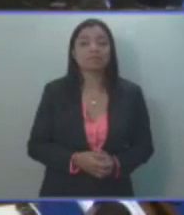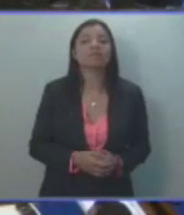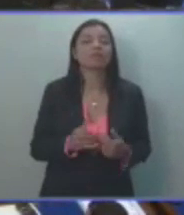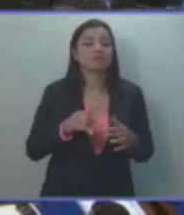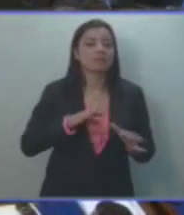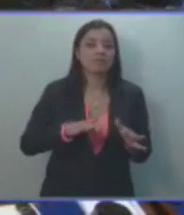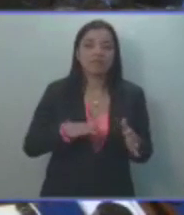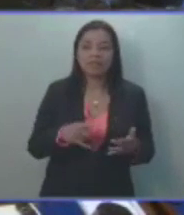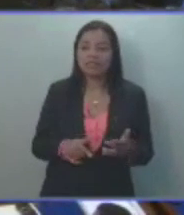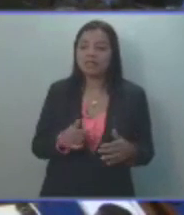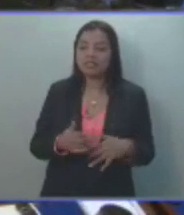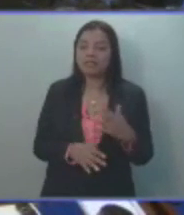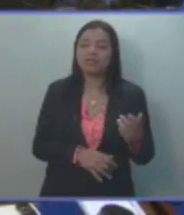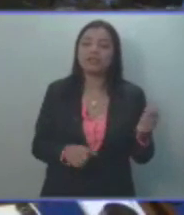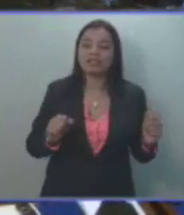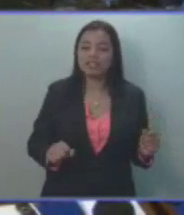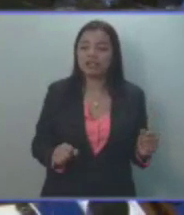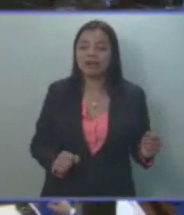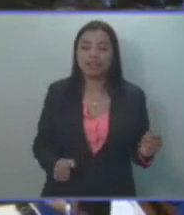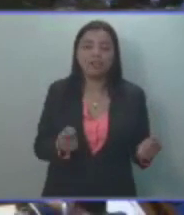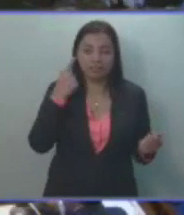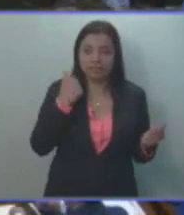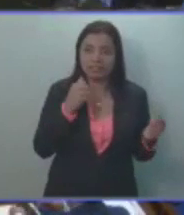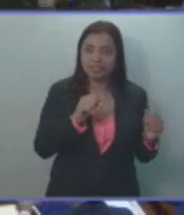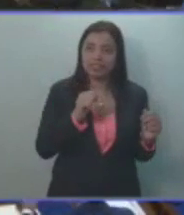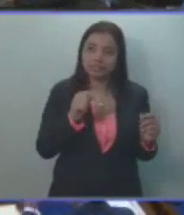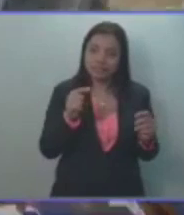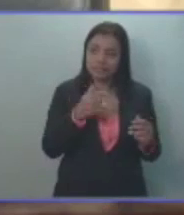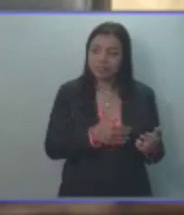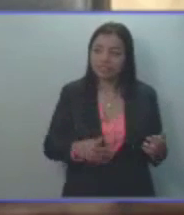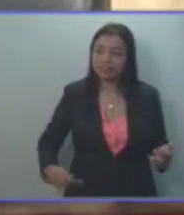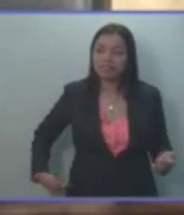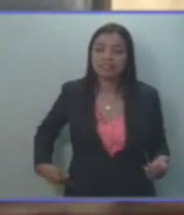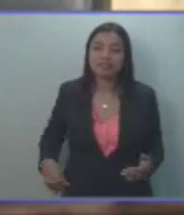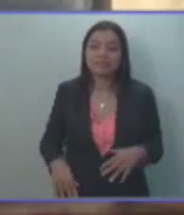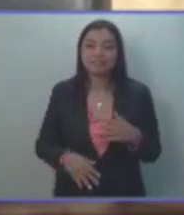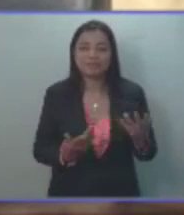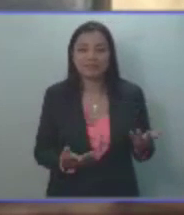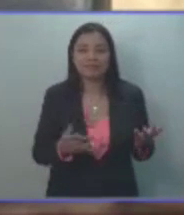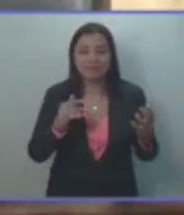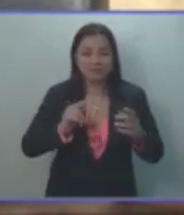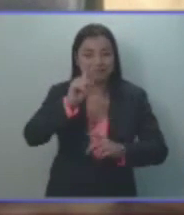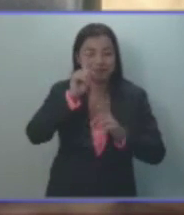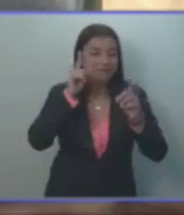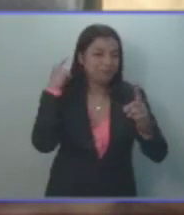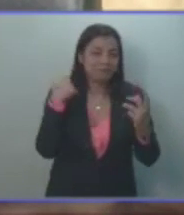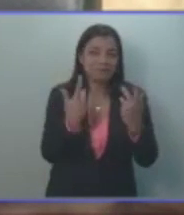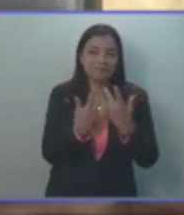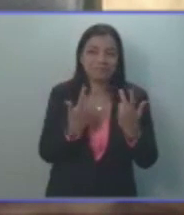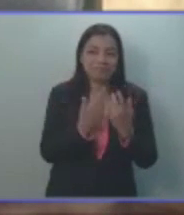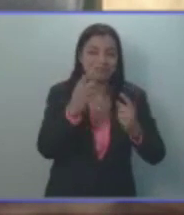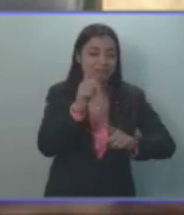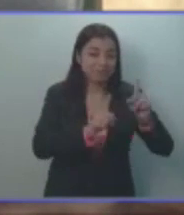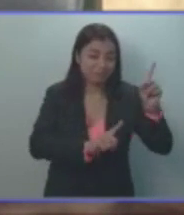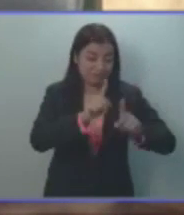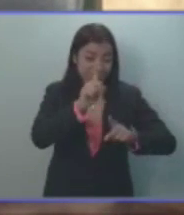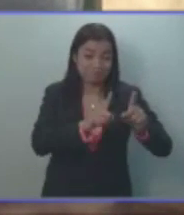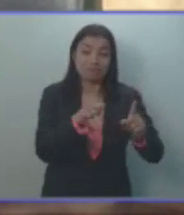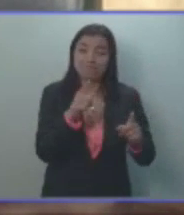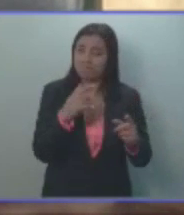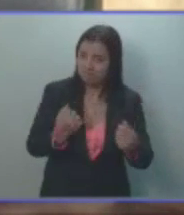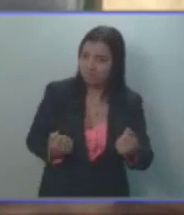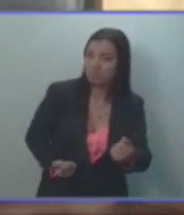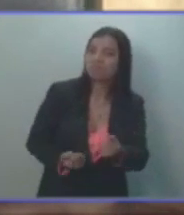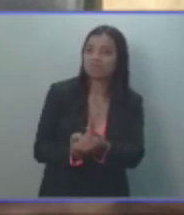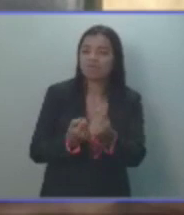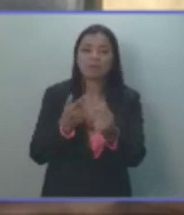Gracias, presidente. Bueno, en primer lugar, coincidir con los colegas santanecos en el sentido de adherirnos